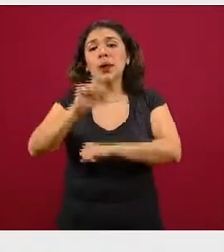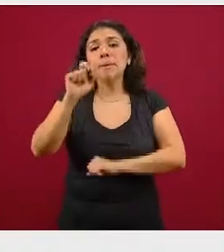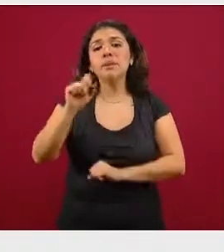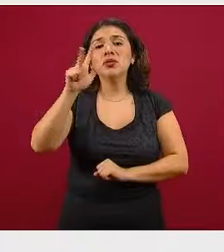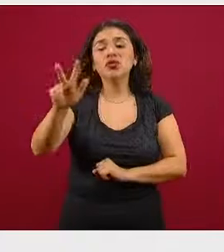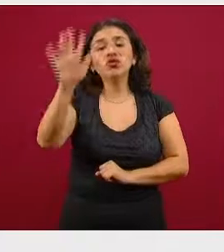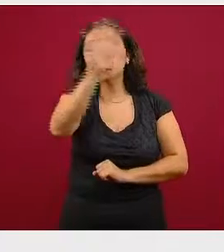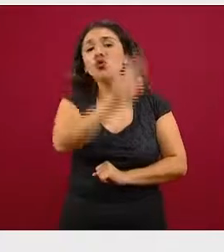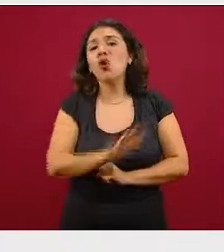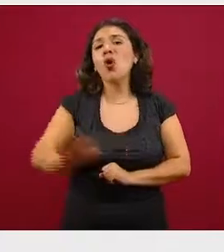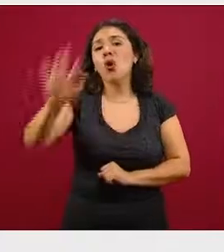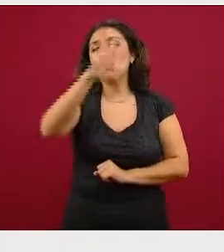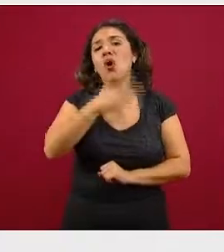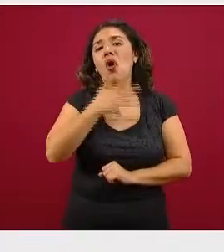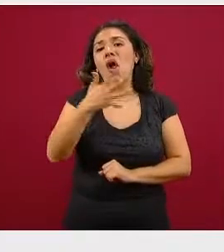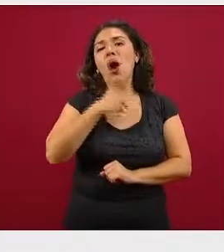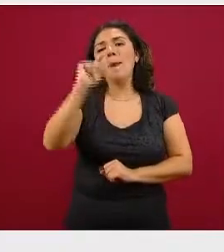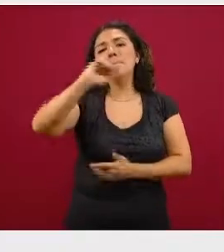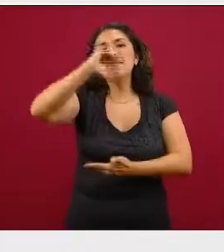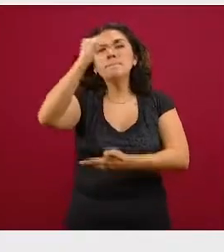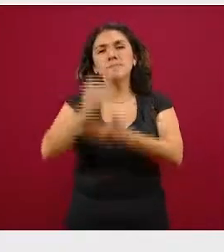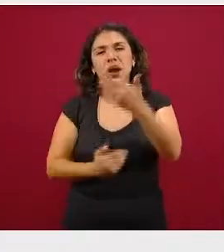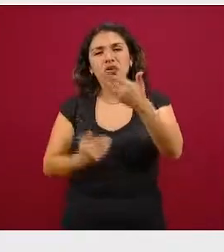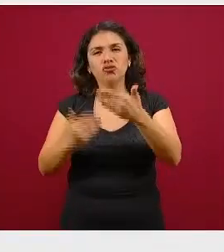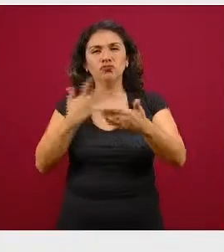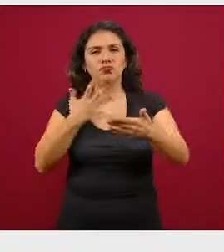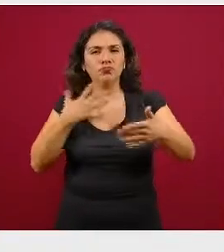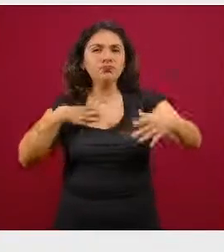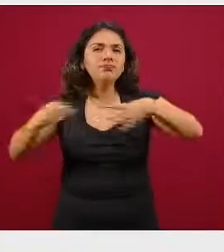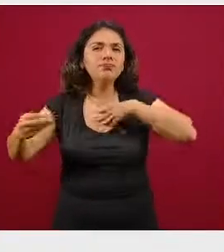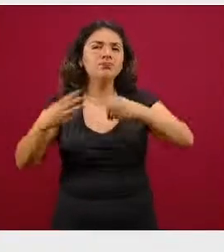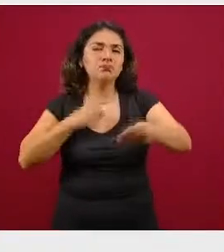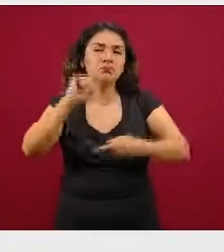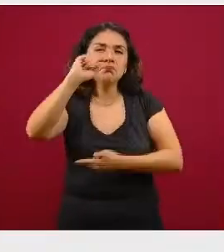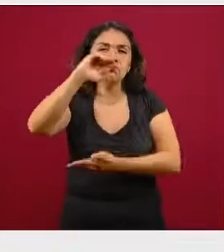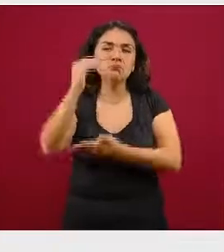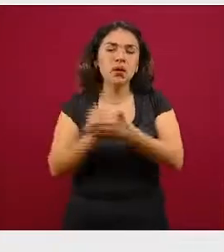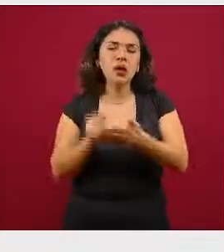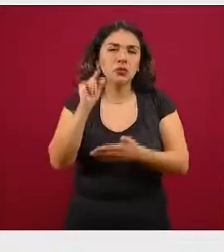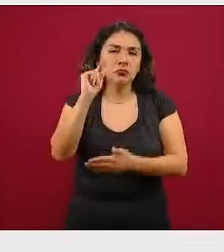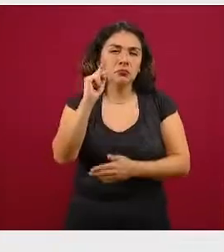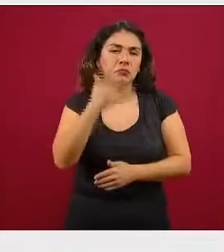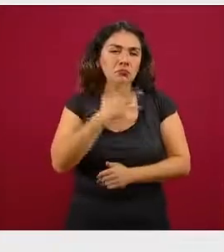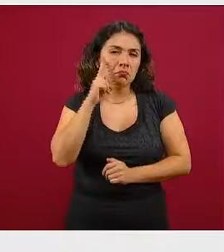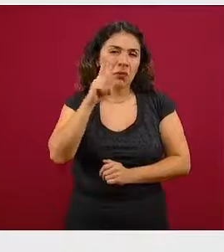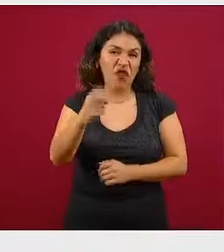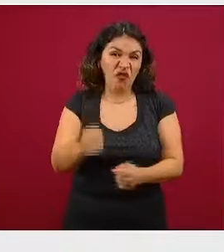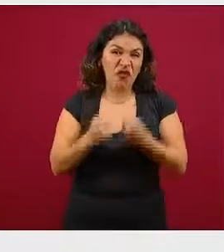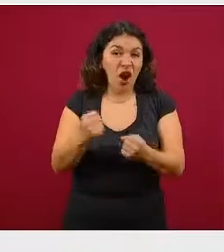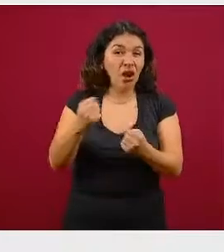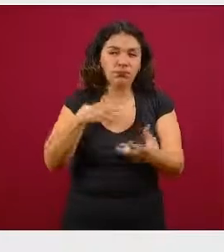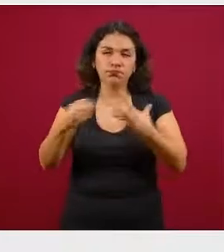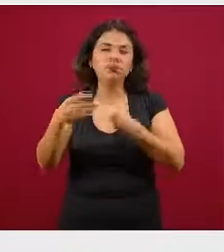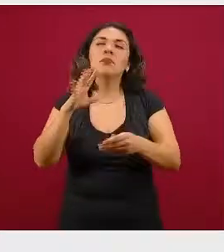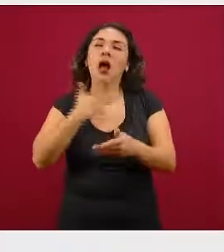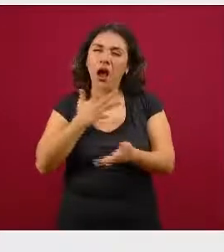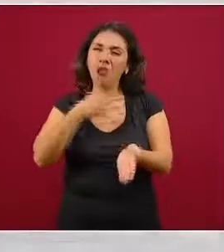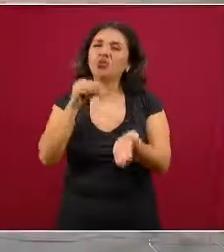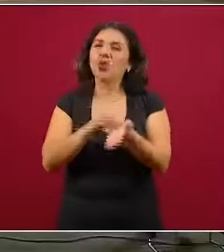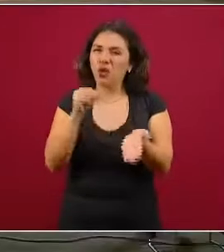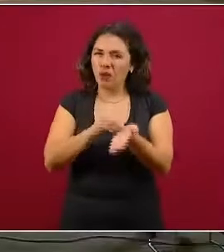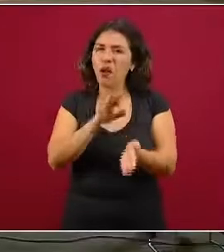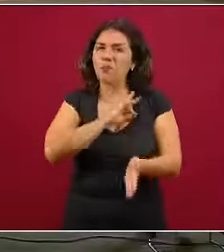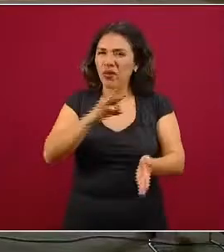con prácticamente ese descenso que vimos un poco en cada uno de ellos, en donde disminuye un poco la intensidad, pero todavía con un nivel de